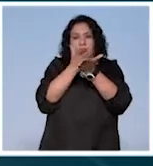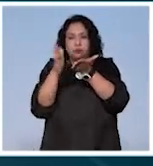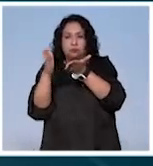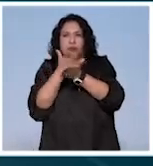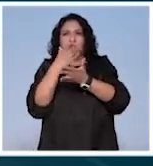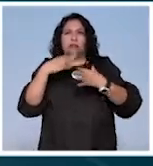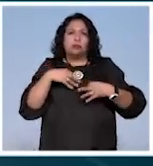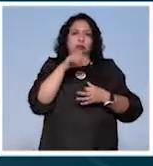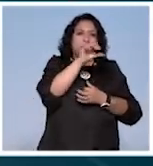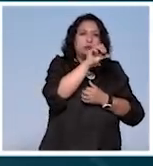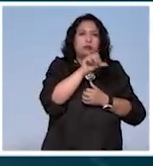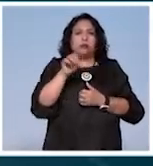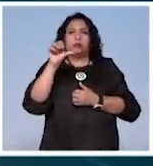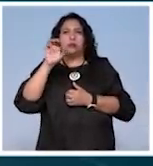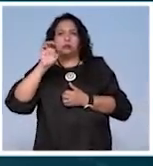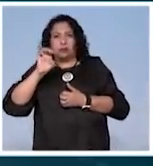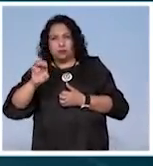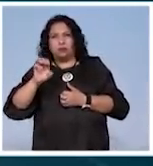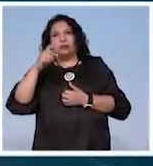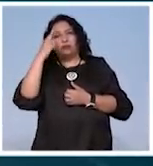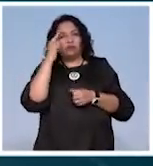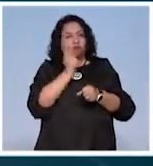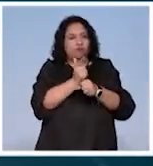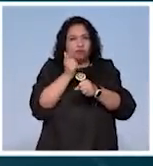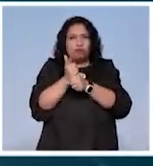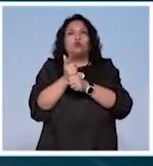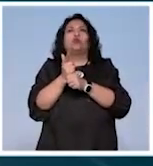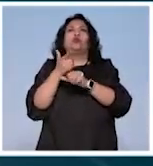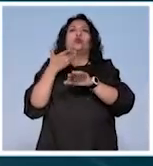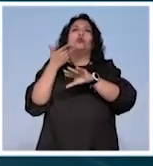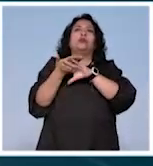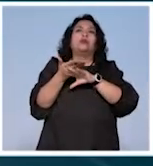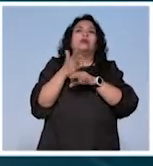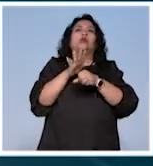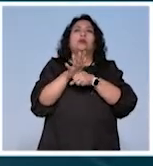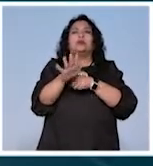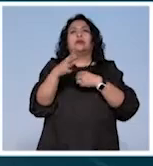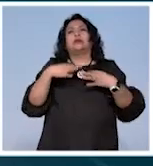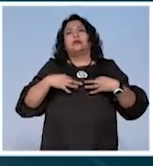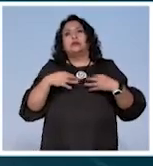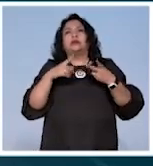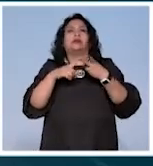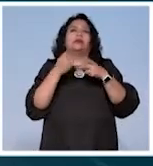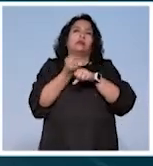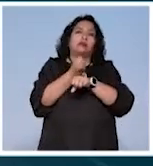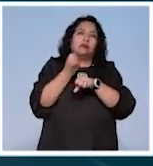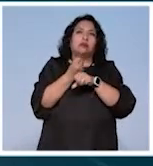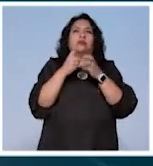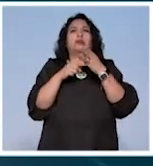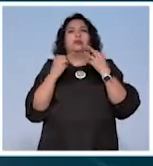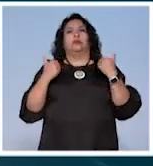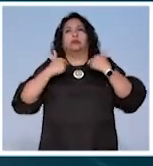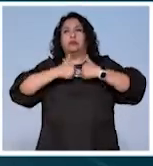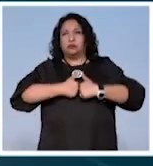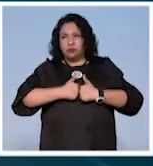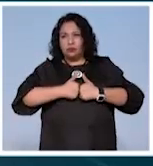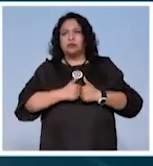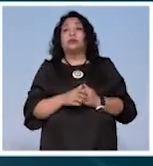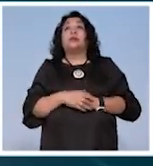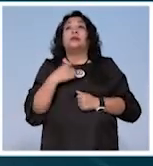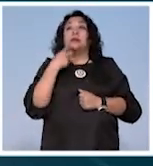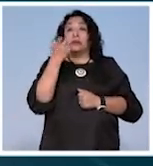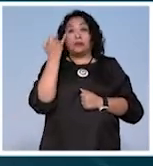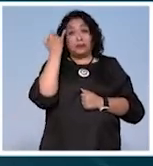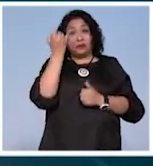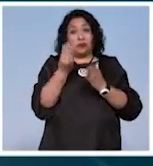ropa de la A a la E, para identificar el impacto de carbono de un suéter, unas zapatillas o una chamarra. Este